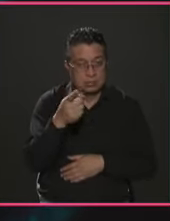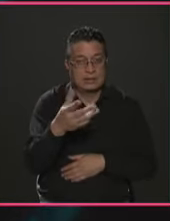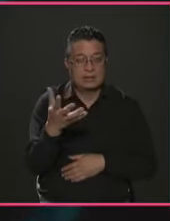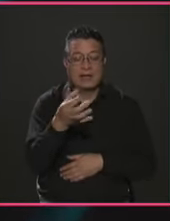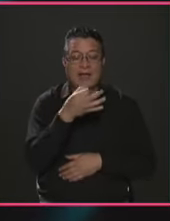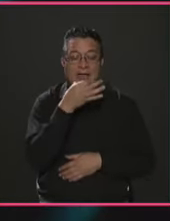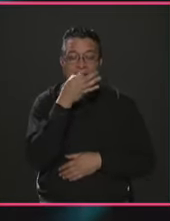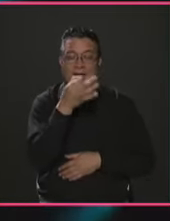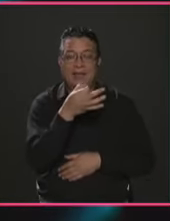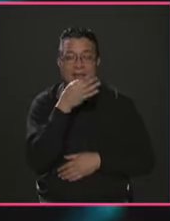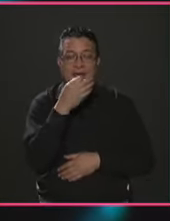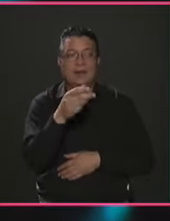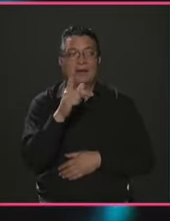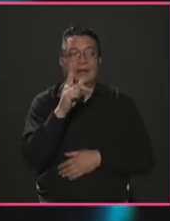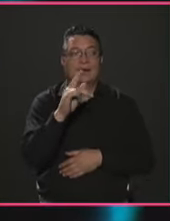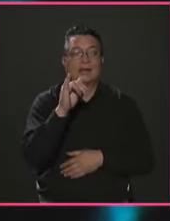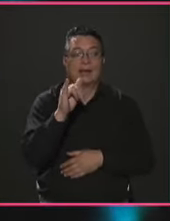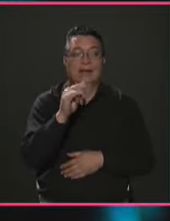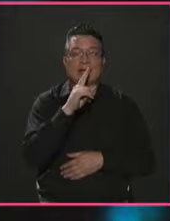nos